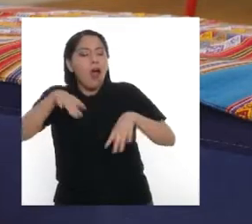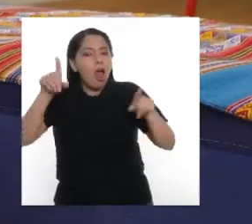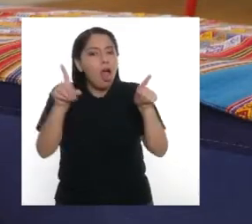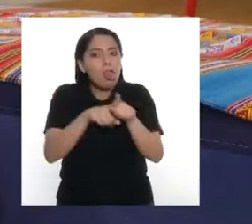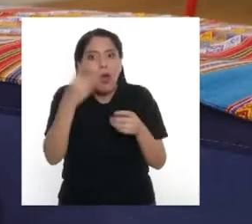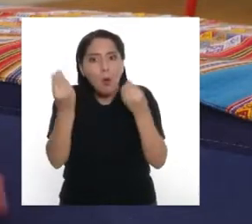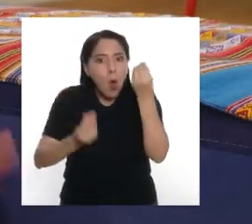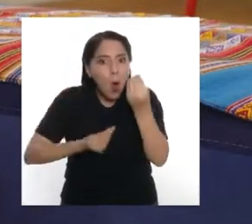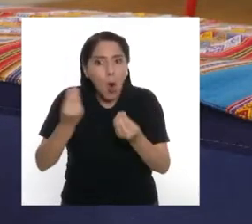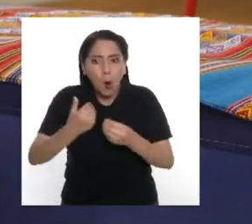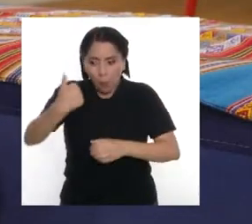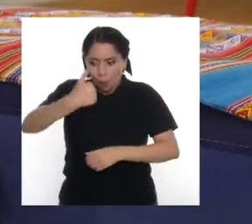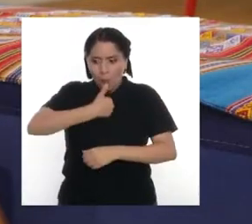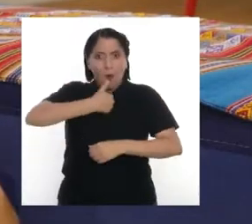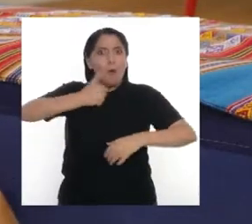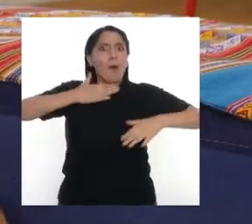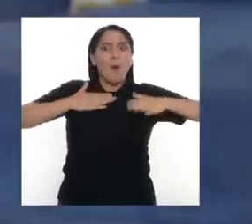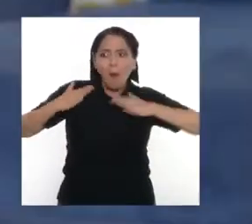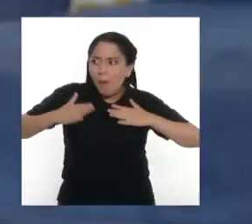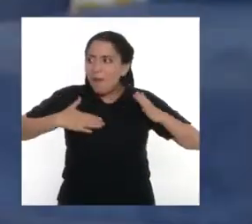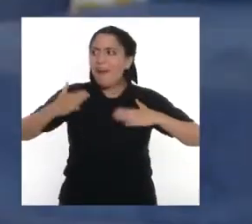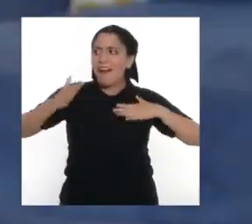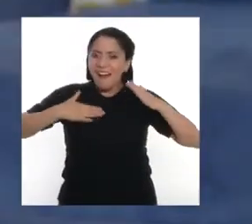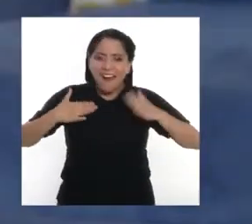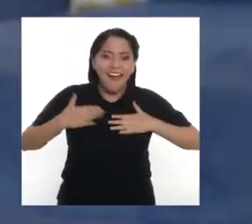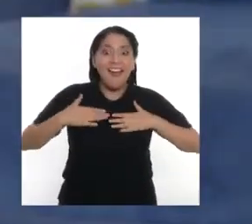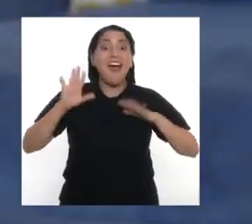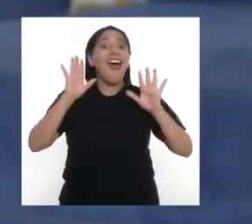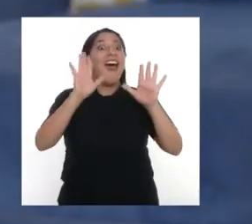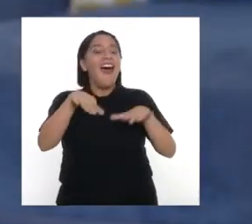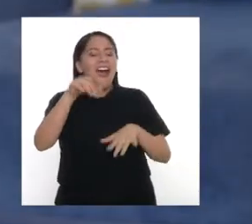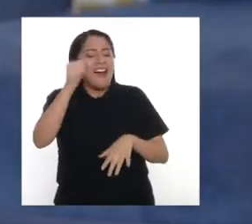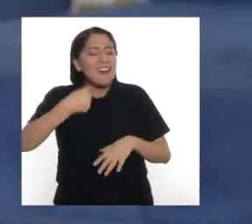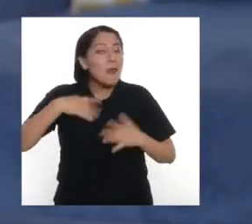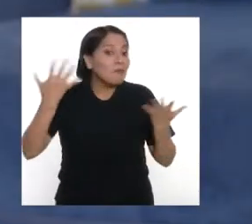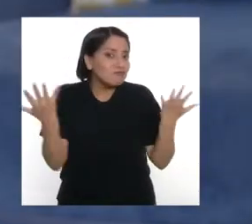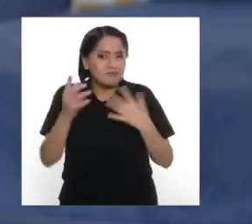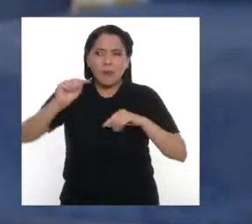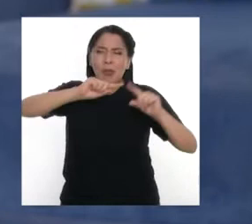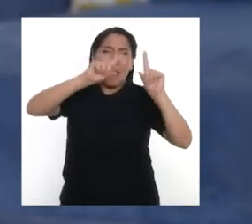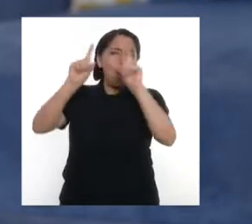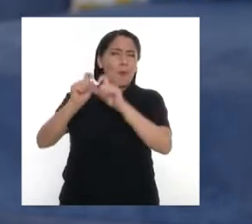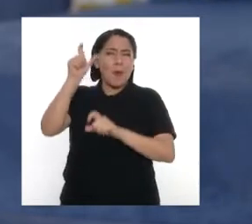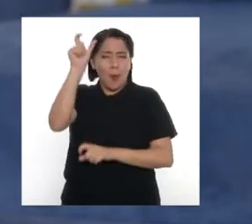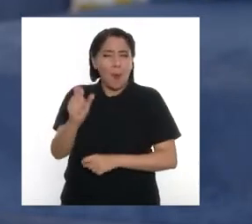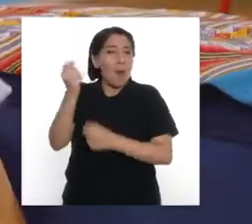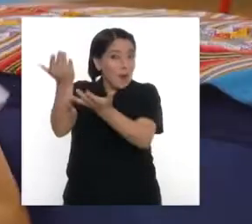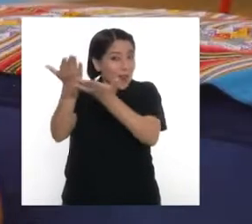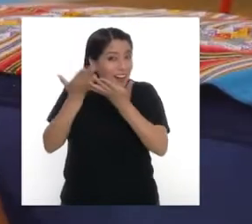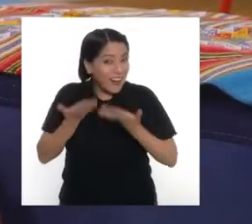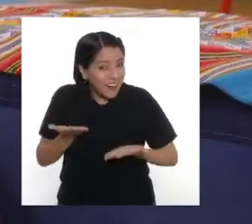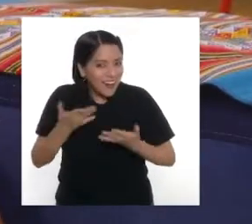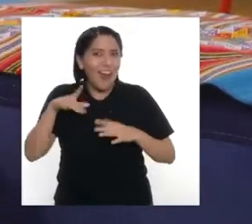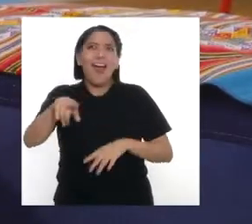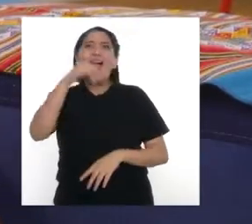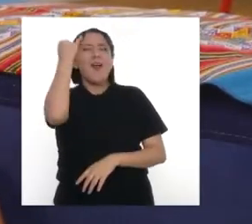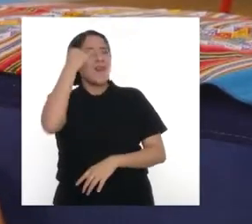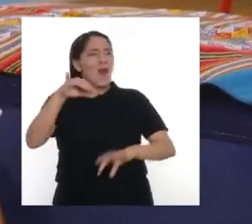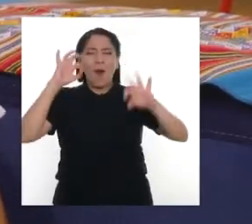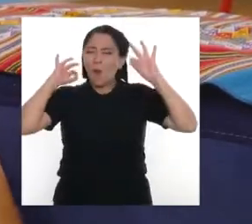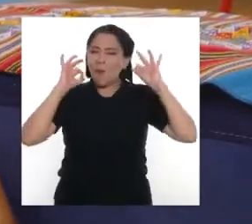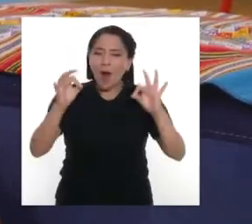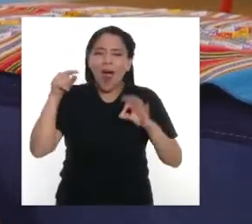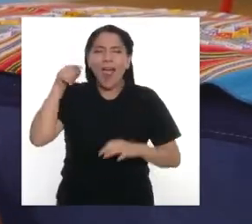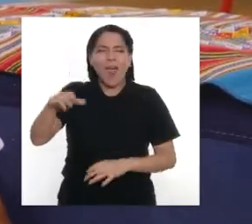Incluso podemos usar nuestro propio cuerpo. Puede ser. ¿Qué tal si le preguntamos a nuestra invitada? ¡Cierto! ¡Qué buena